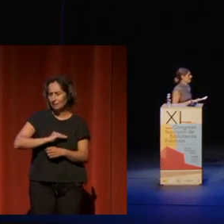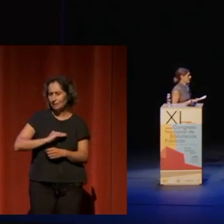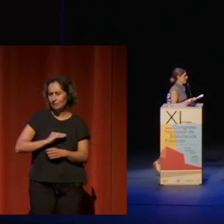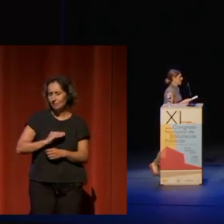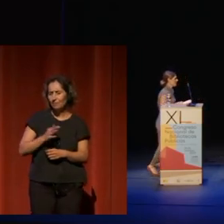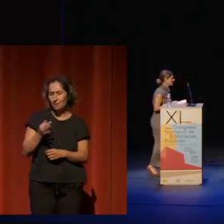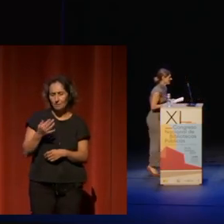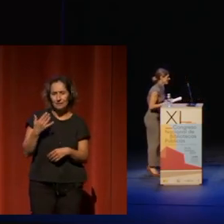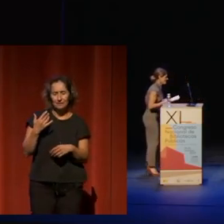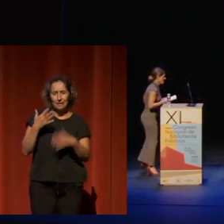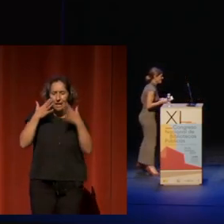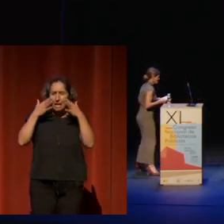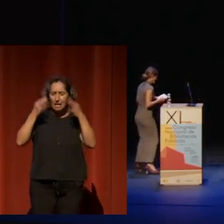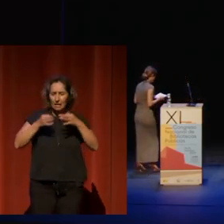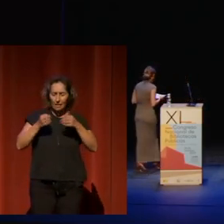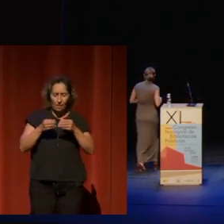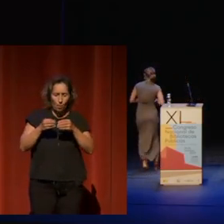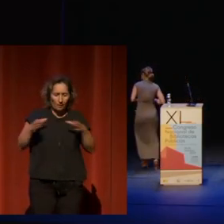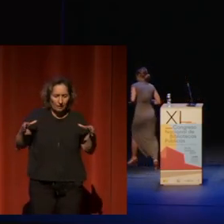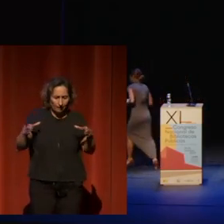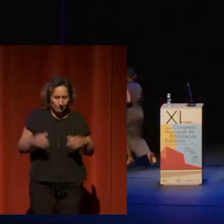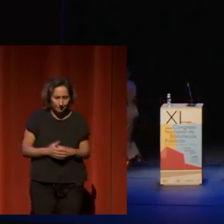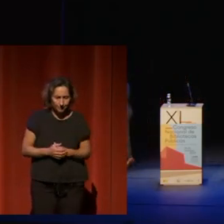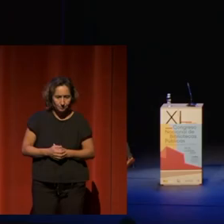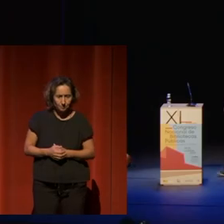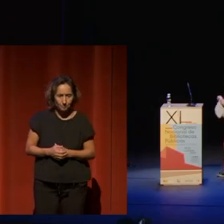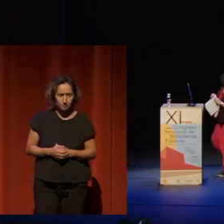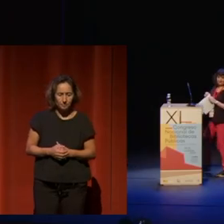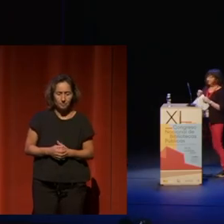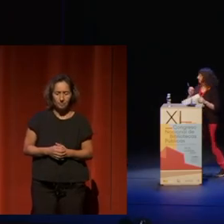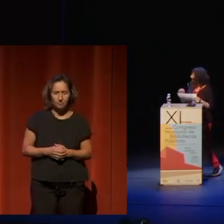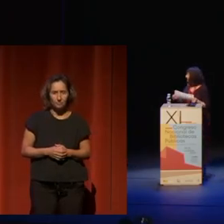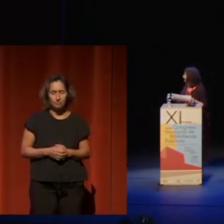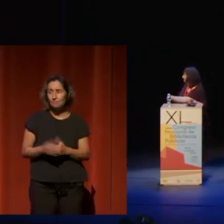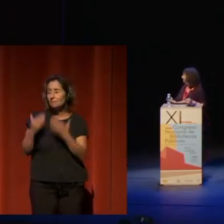realidad aumentada. Adelante, Villar, muchas gracias.